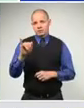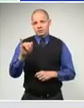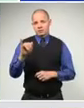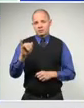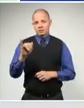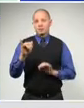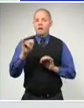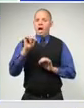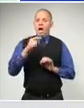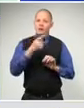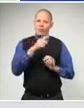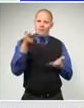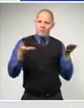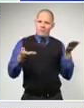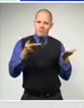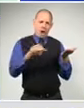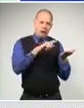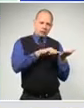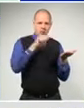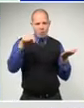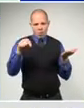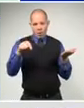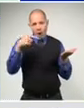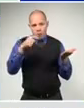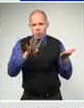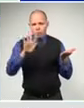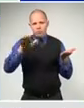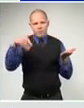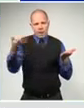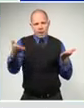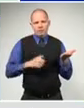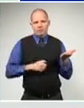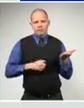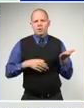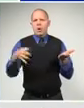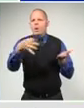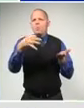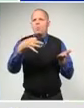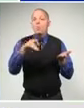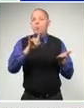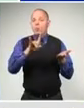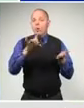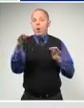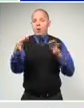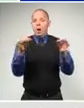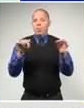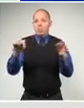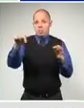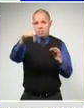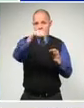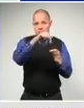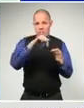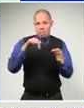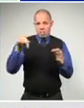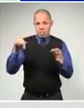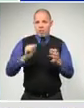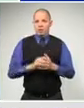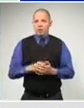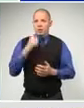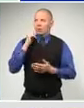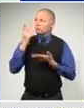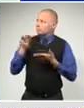4 más que el día anterior, disperso en 9 de sus 11 municipios. Ahí ustedes lo